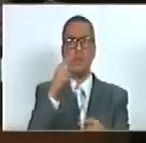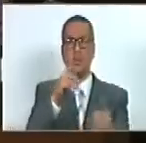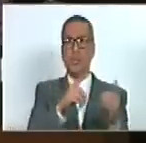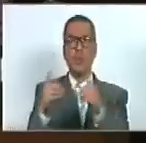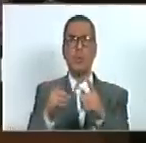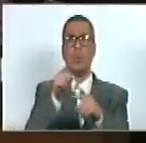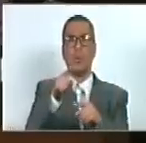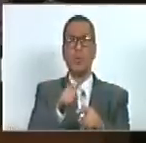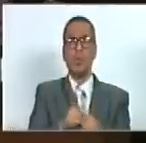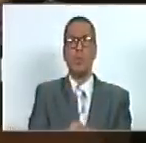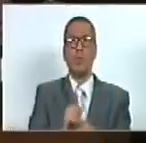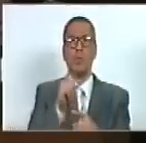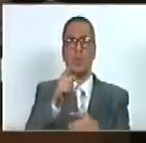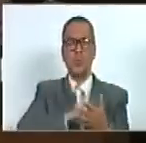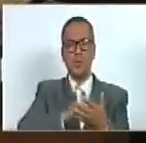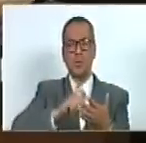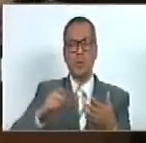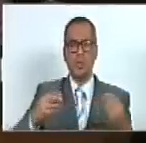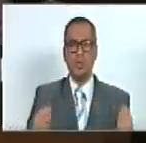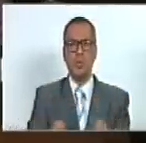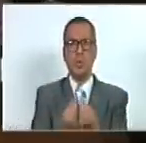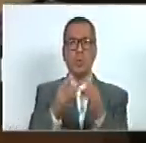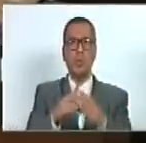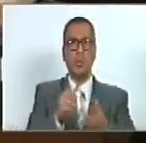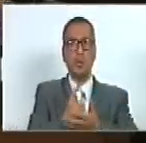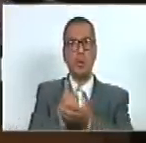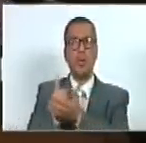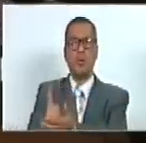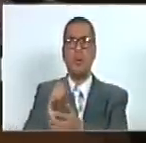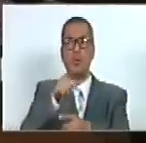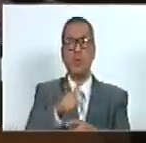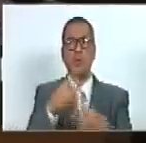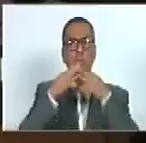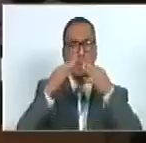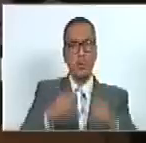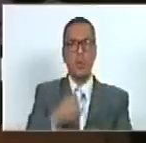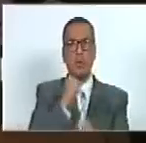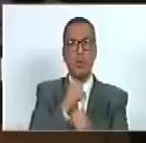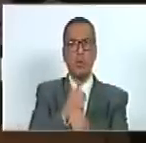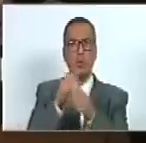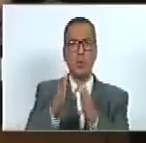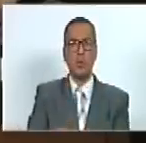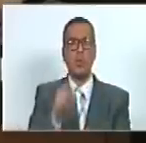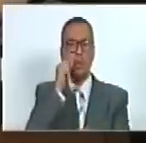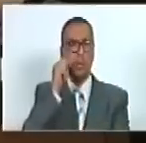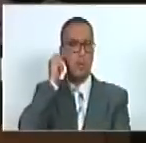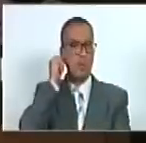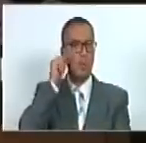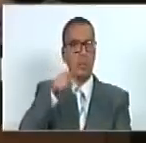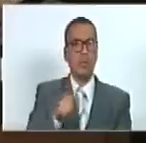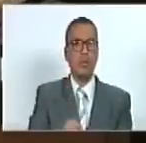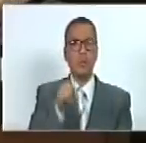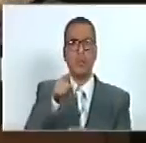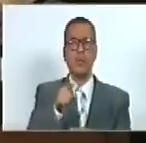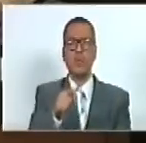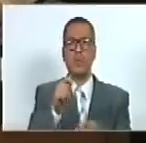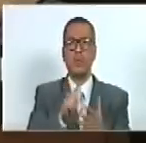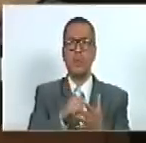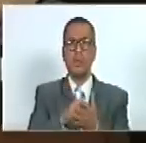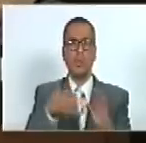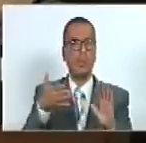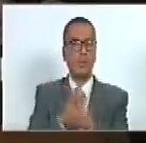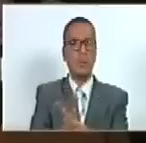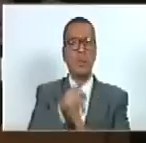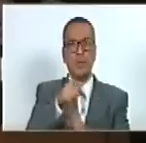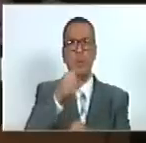discusión de un contrato colectivo que beneficie realmente a los trabajadores y a las trabajadoras. Eso es un aspecto